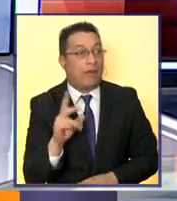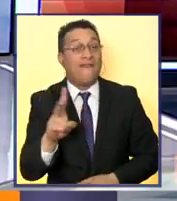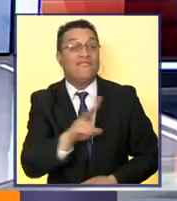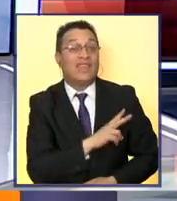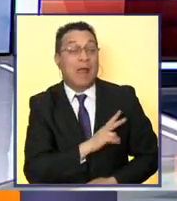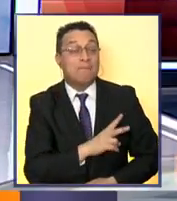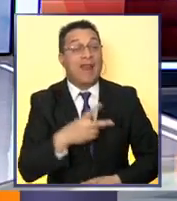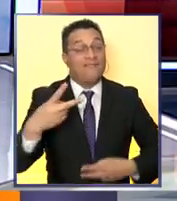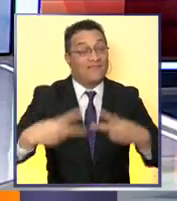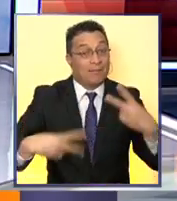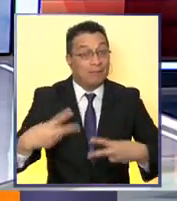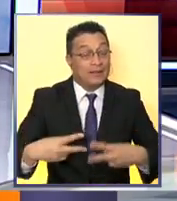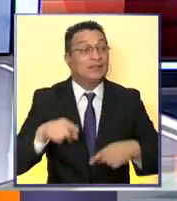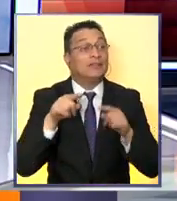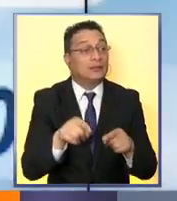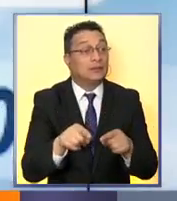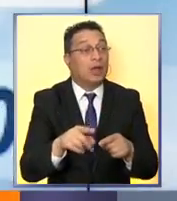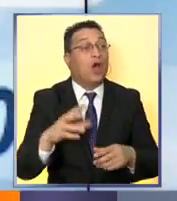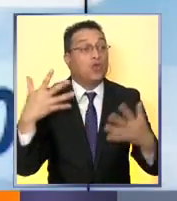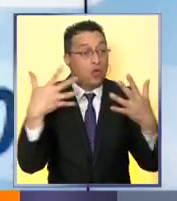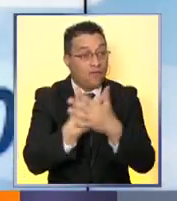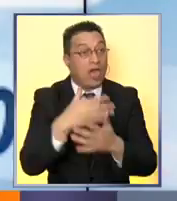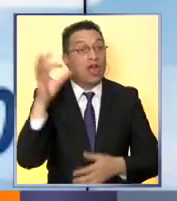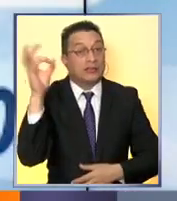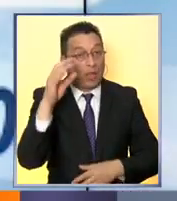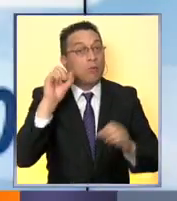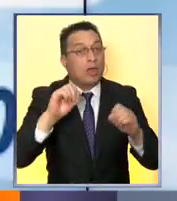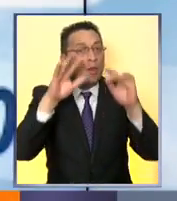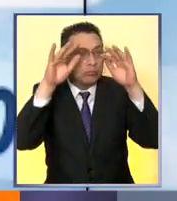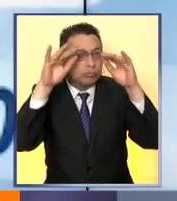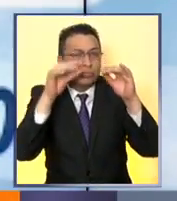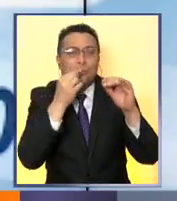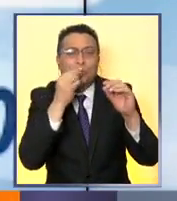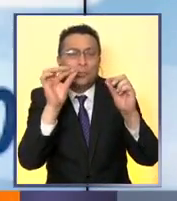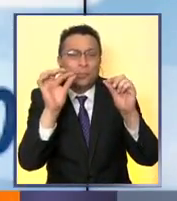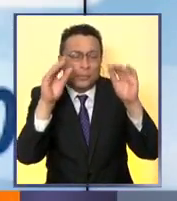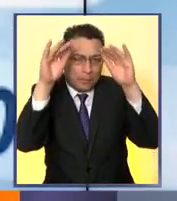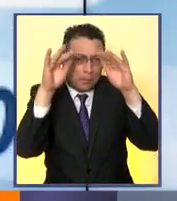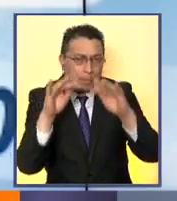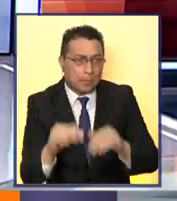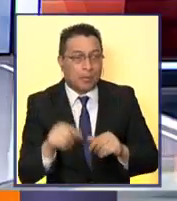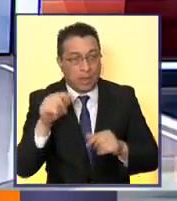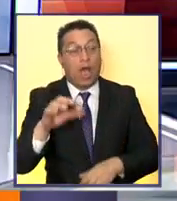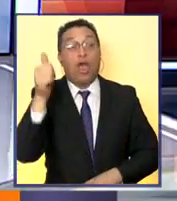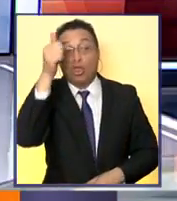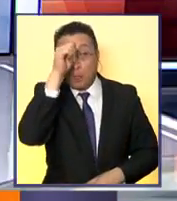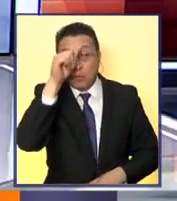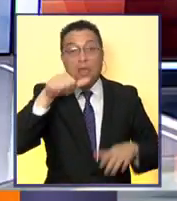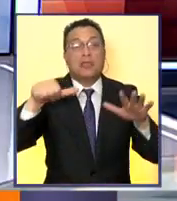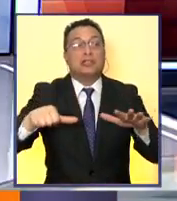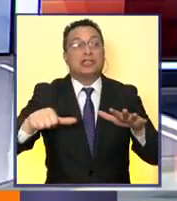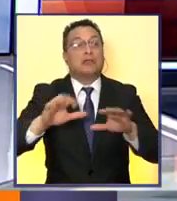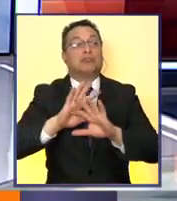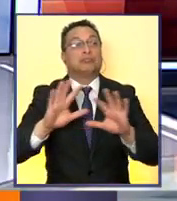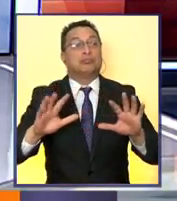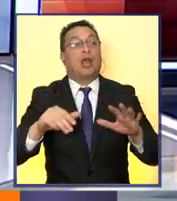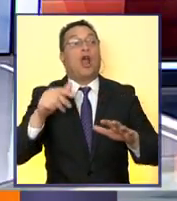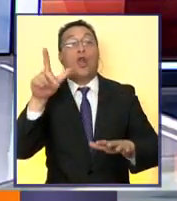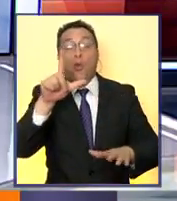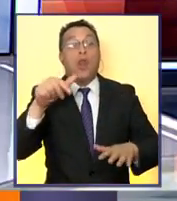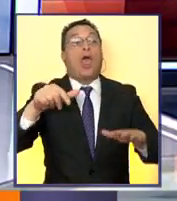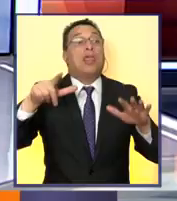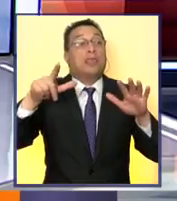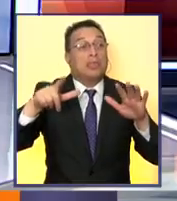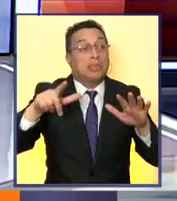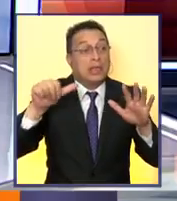Valparaíso, nublado el sábado, posibilidades de lloviznas también para esta jornada. El día domingo 16 grados el día lunes y el